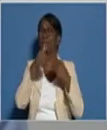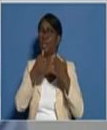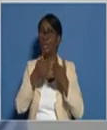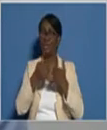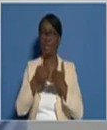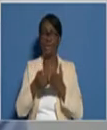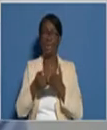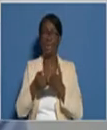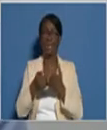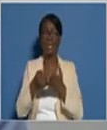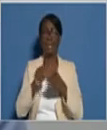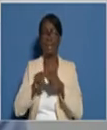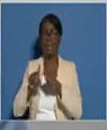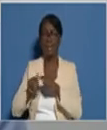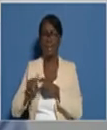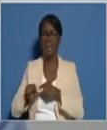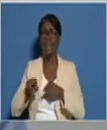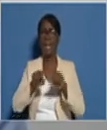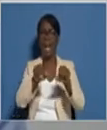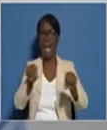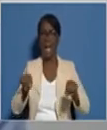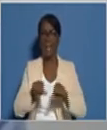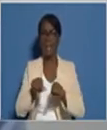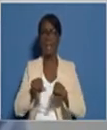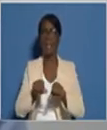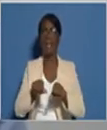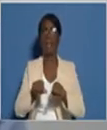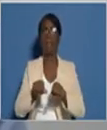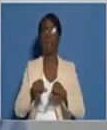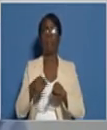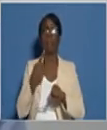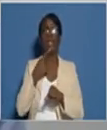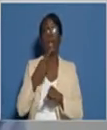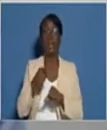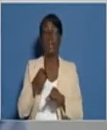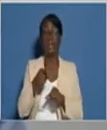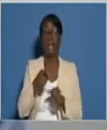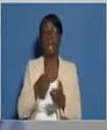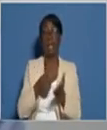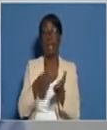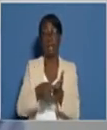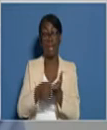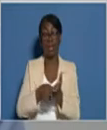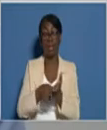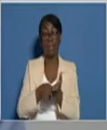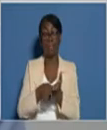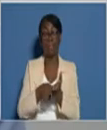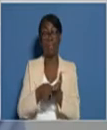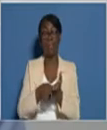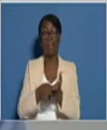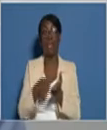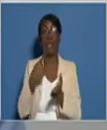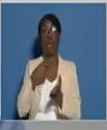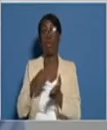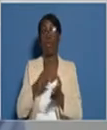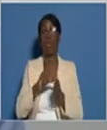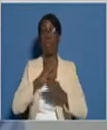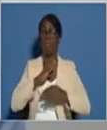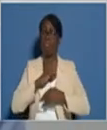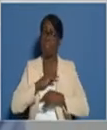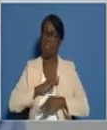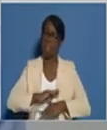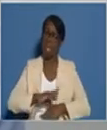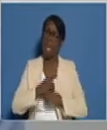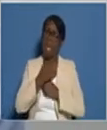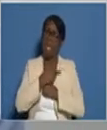de la población sin distingo de raza, credo y religión, este mecanismo de la cédula de identidad personal como alivio y tarjeta de